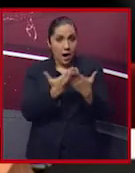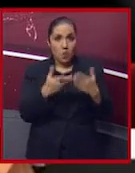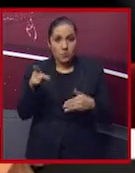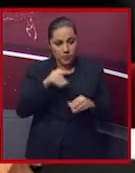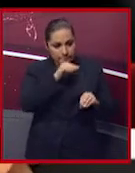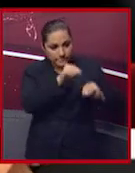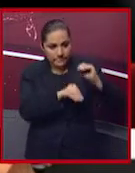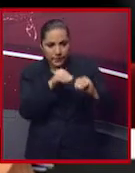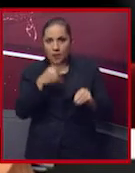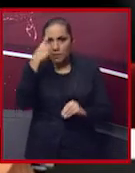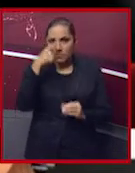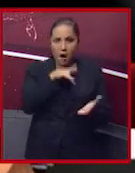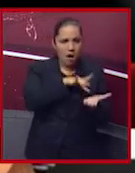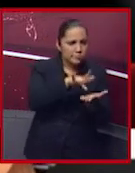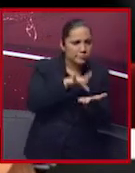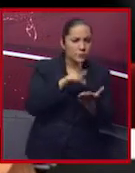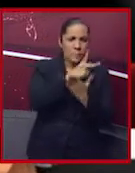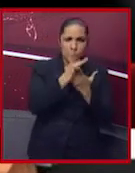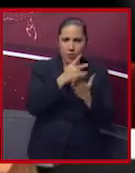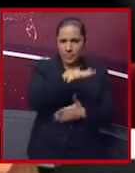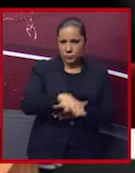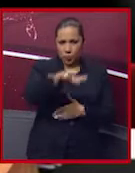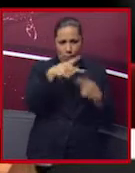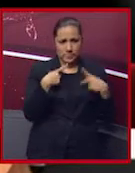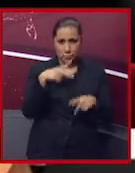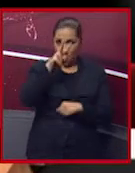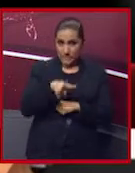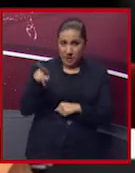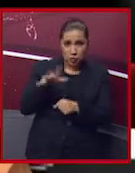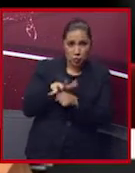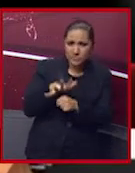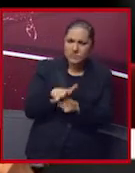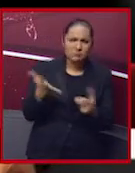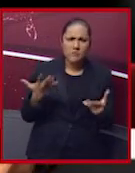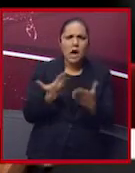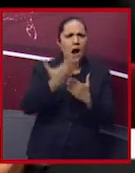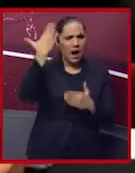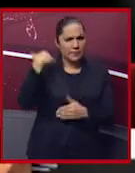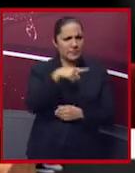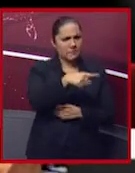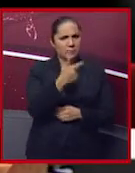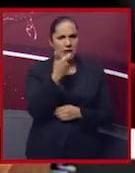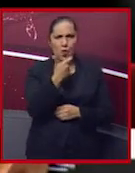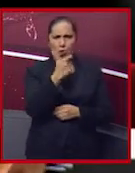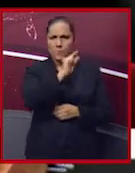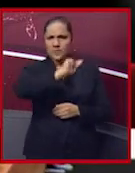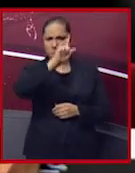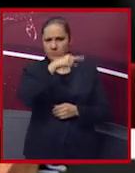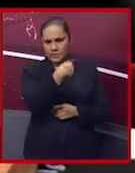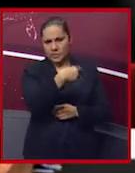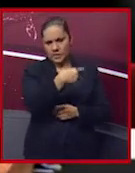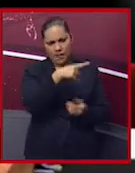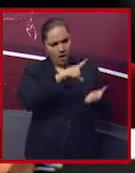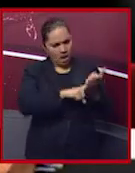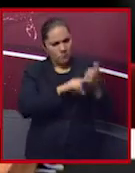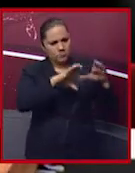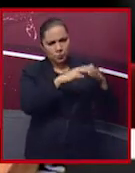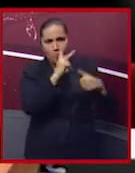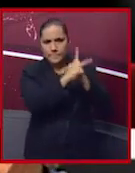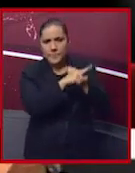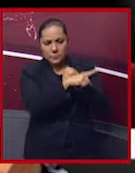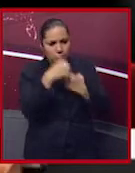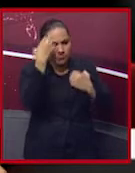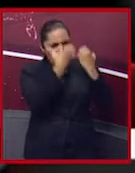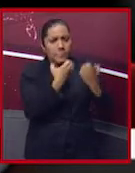Es insuficiente. Ya lo dijo un economista sudamericano hace muchos años, la política social es la ambulancia que va recogiendo